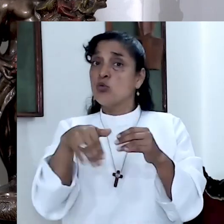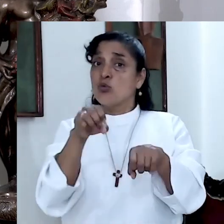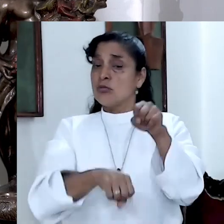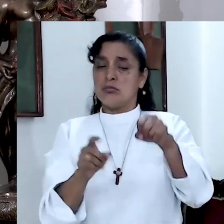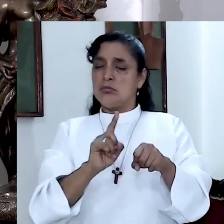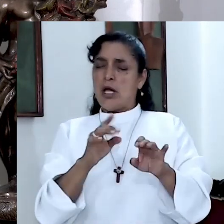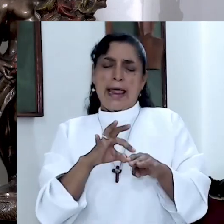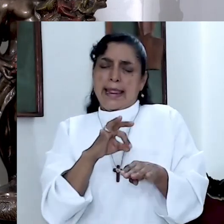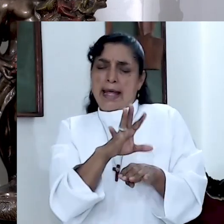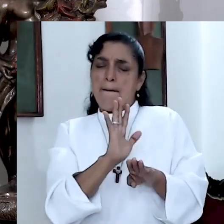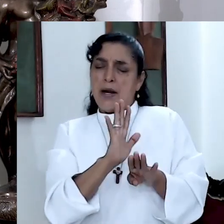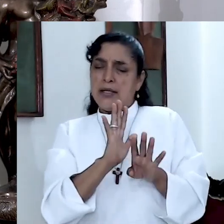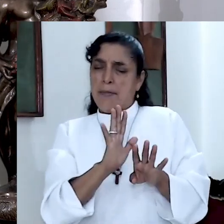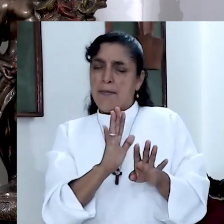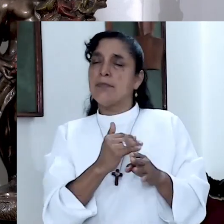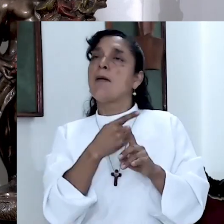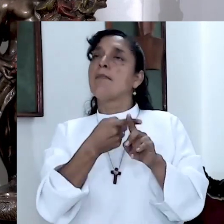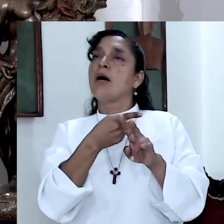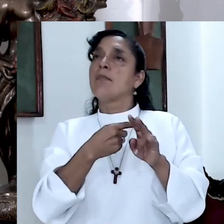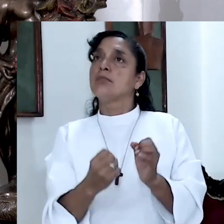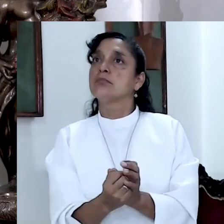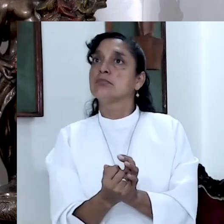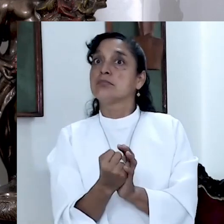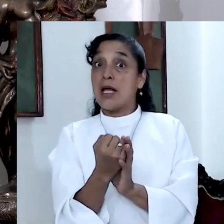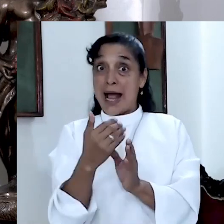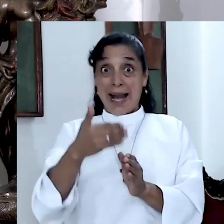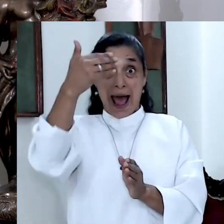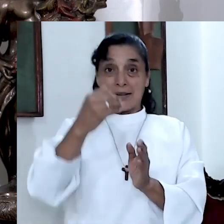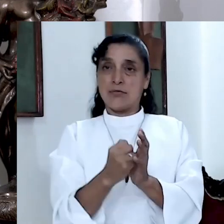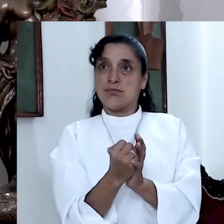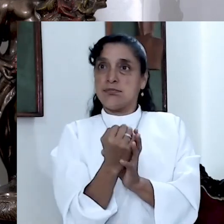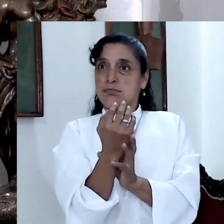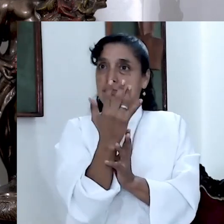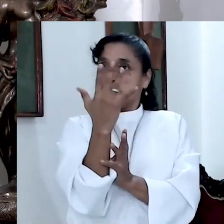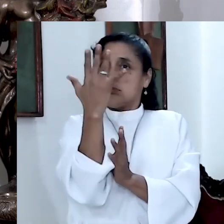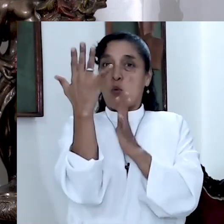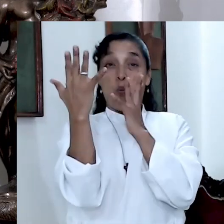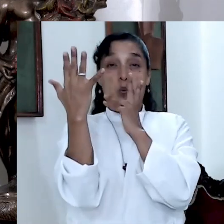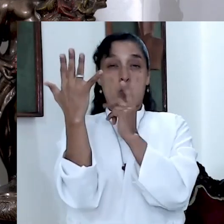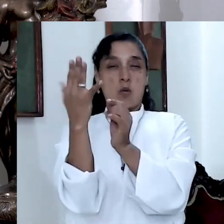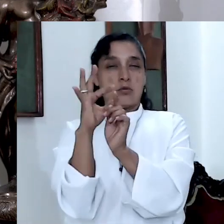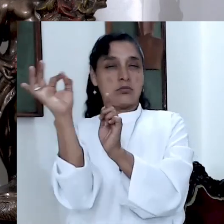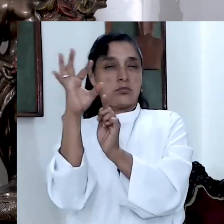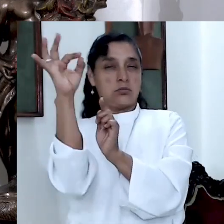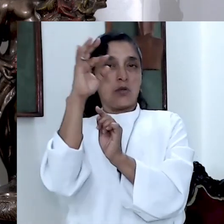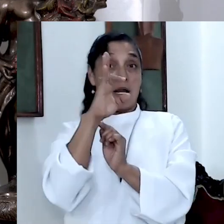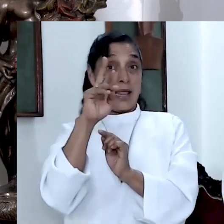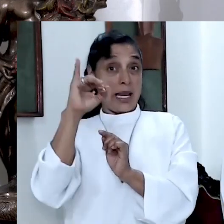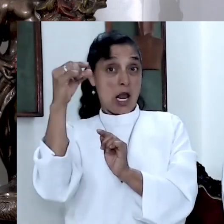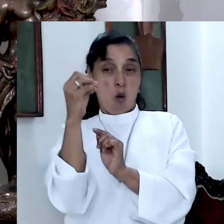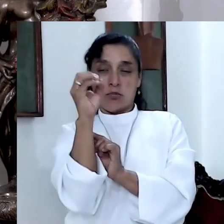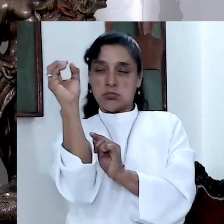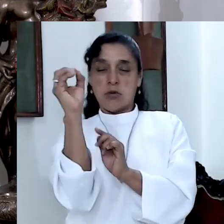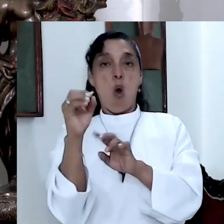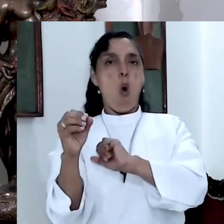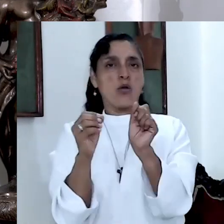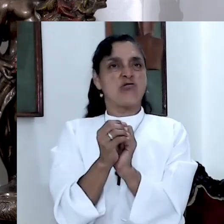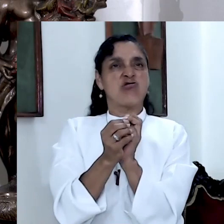se separa el trigo de la cizaña. Es el momento que llamamos nosotros del